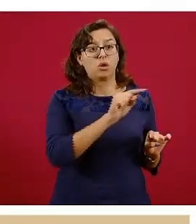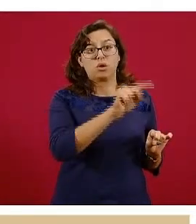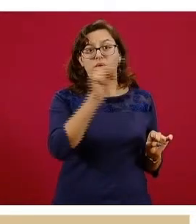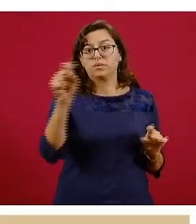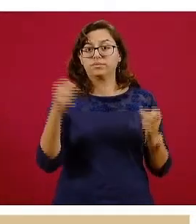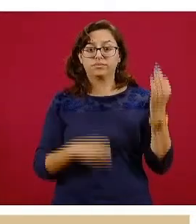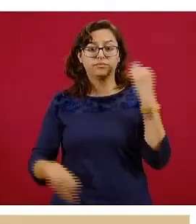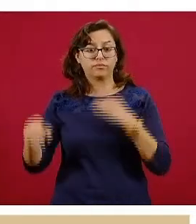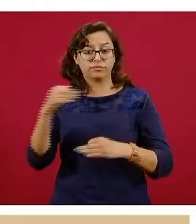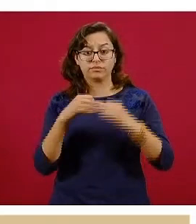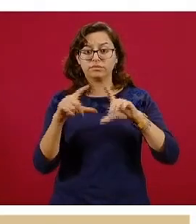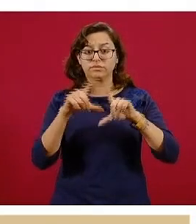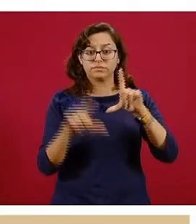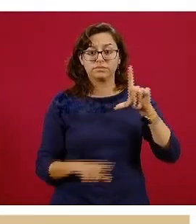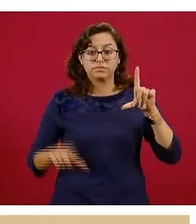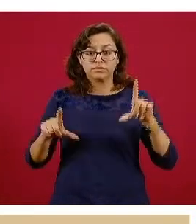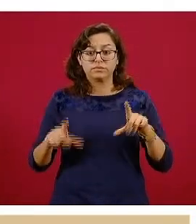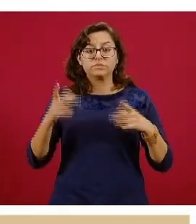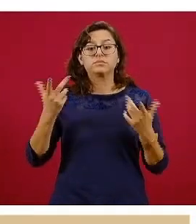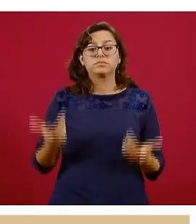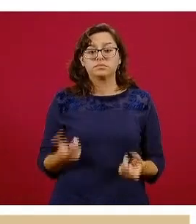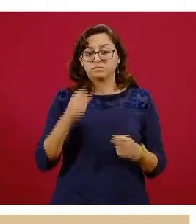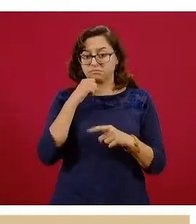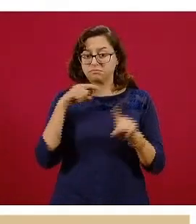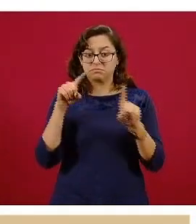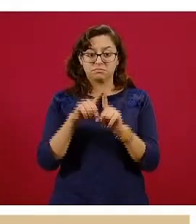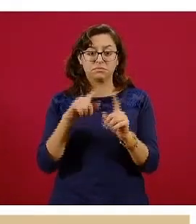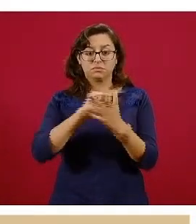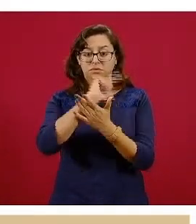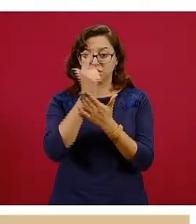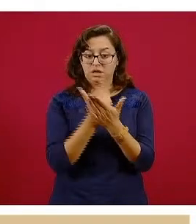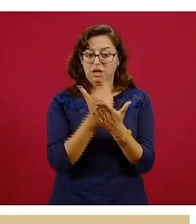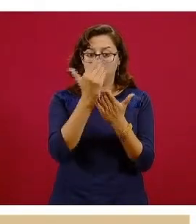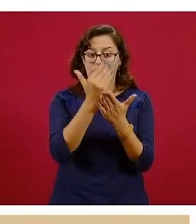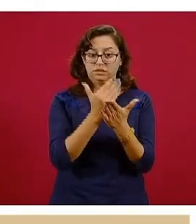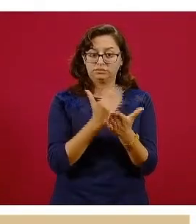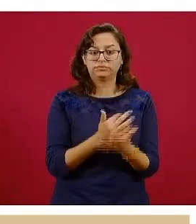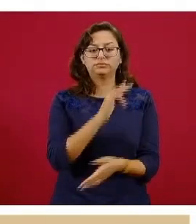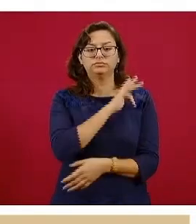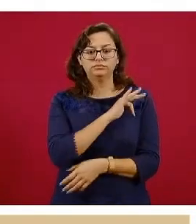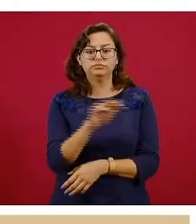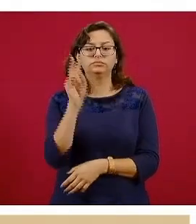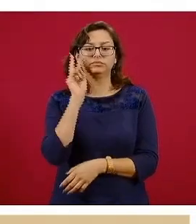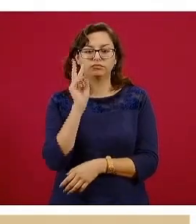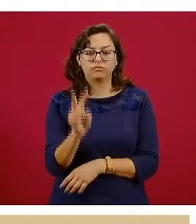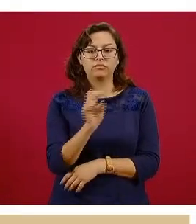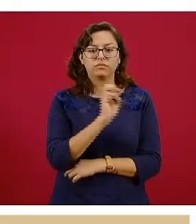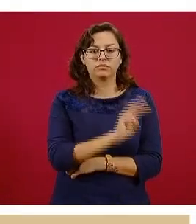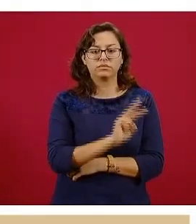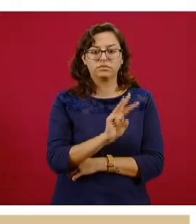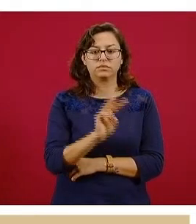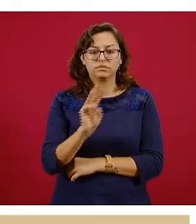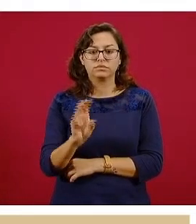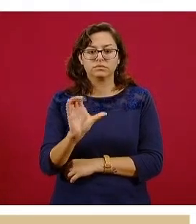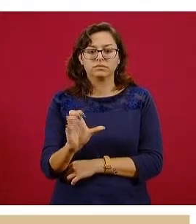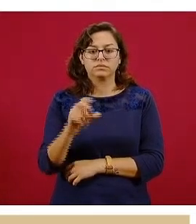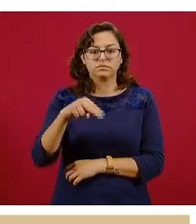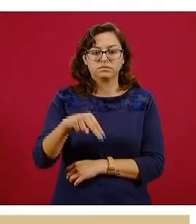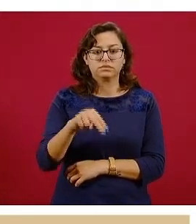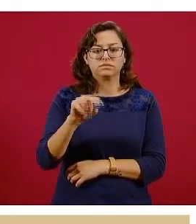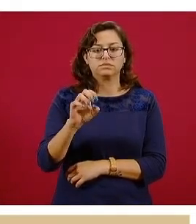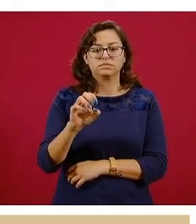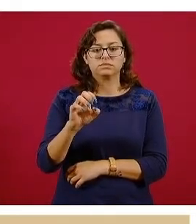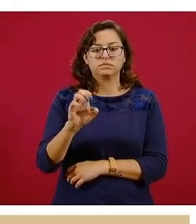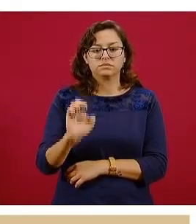en todo el país, y el directorio de los mismos está disponible en la página del Centro Nacional de Equidad de Género